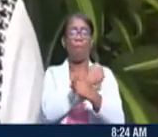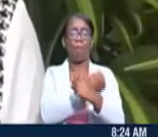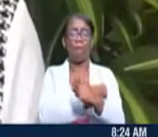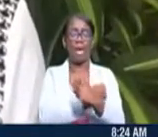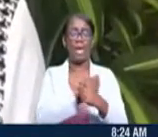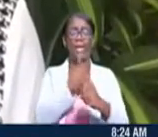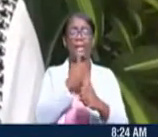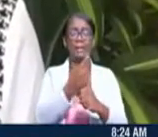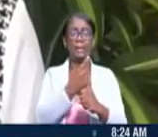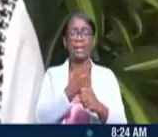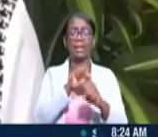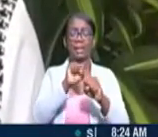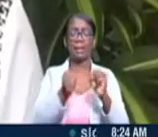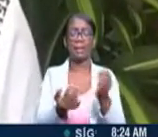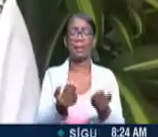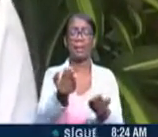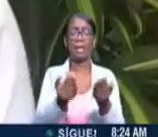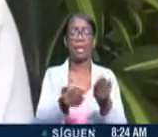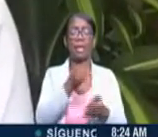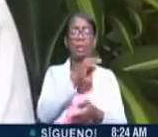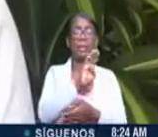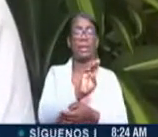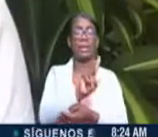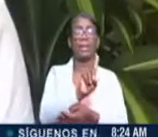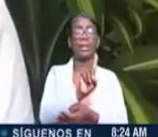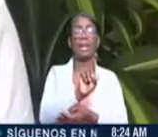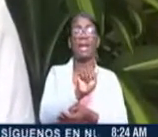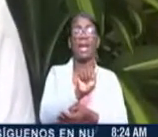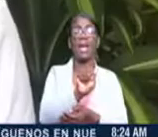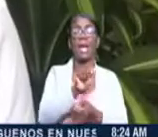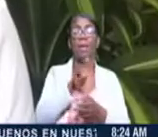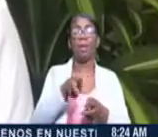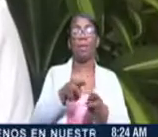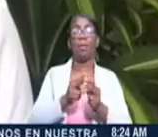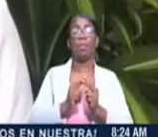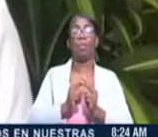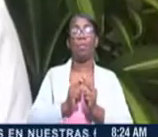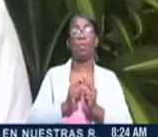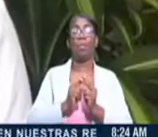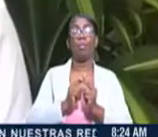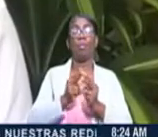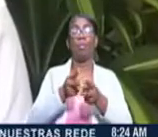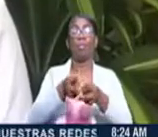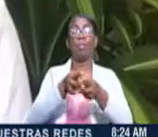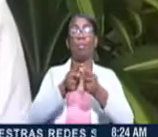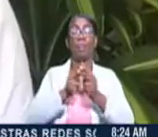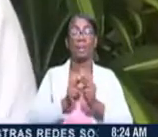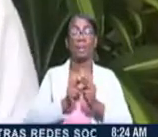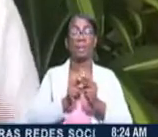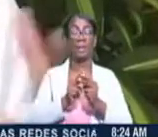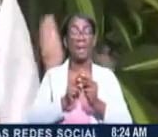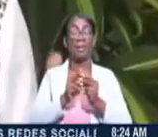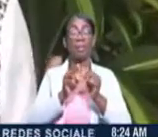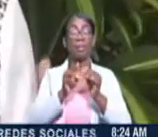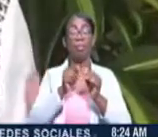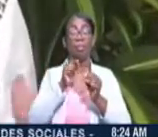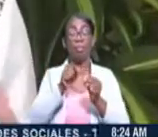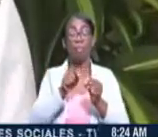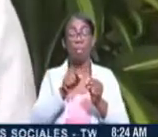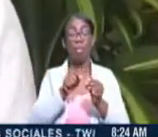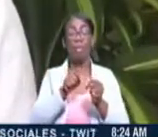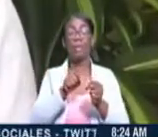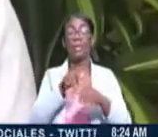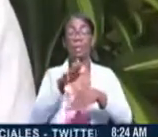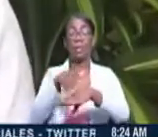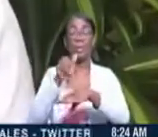eso en el BDA también se tiene un préstamo blando para los acuicultores, y estamos invitando a todas las personas